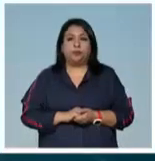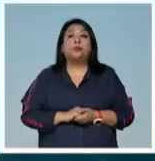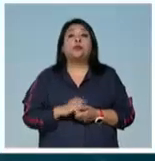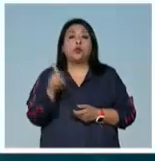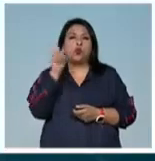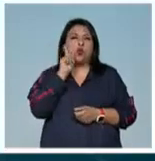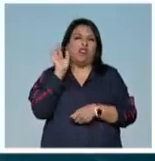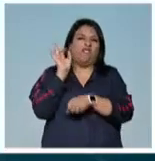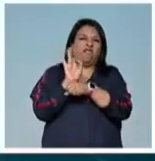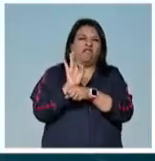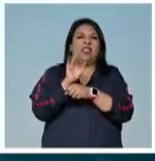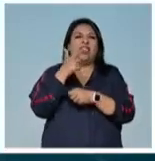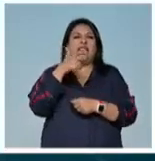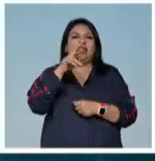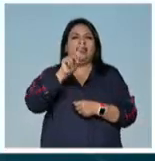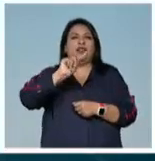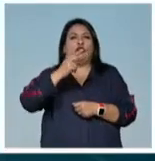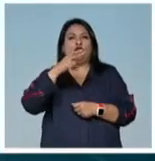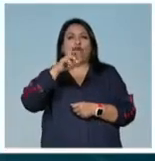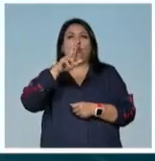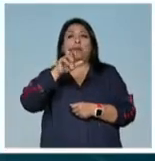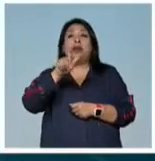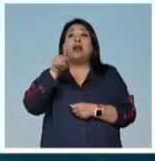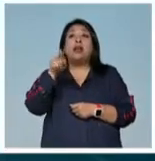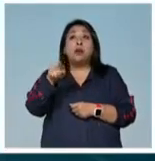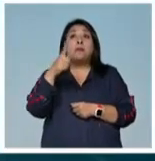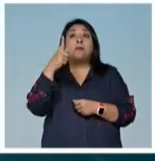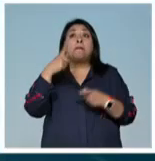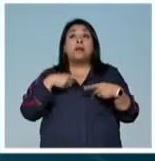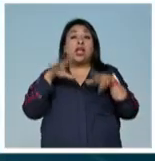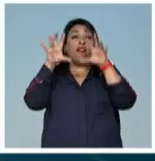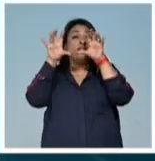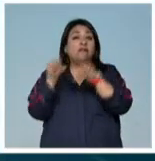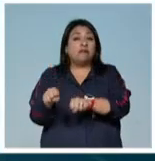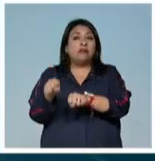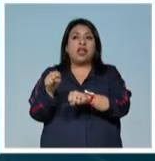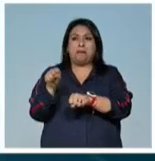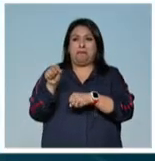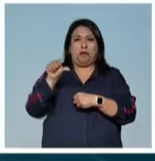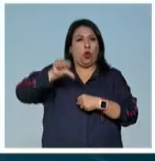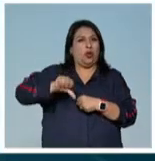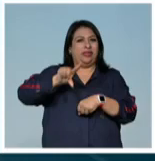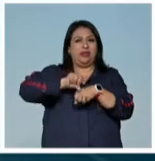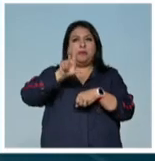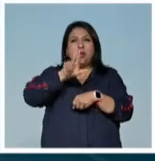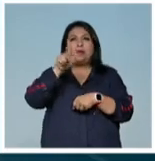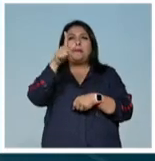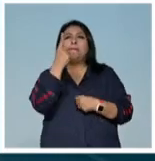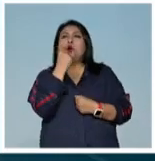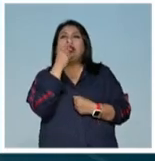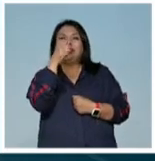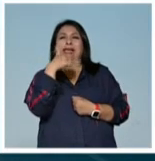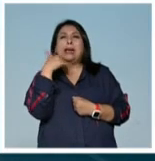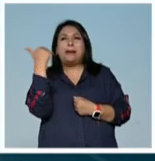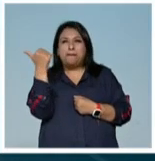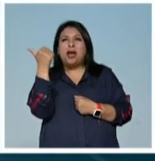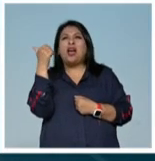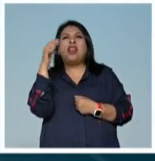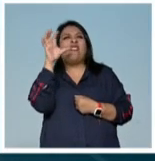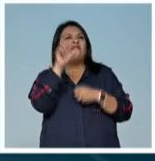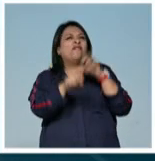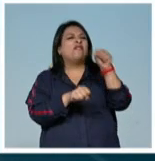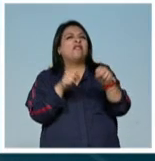La activista climática Greta Thunberg resultó ser una de las personas detenidas este martes cuando la policía alemana arremetió